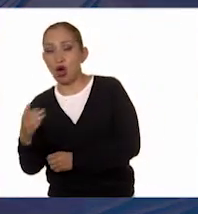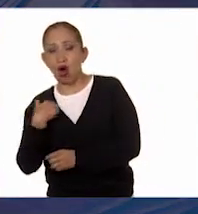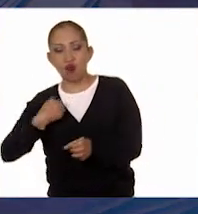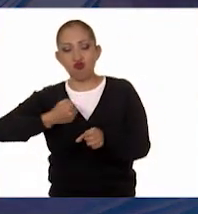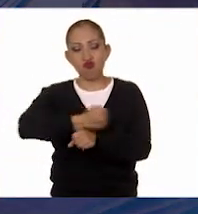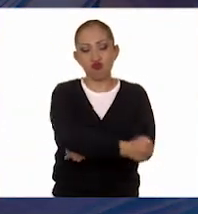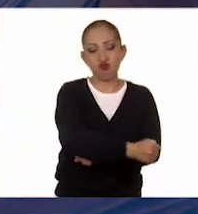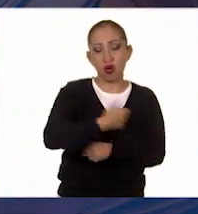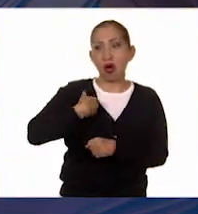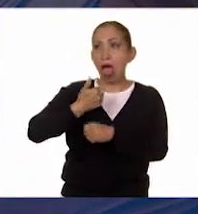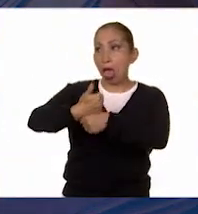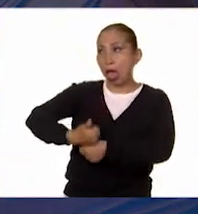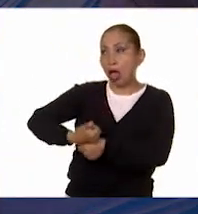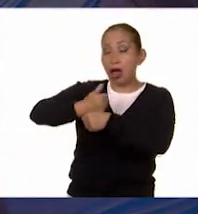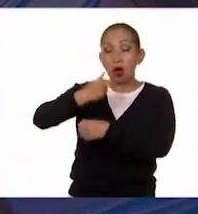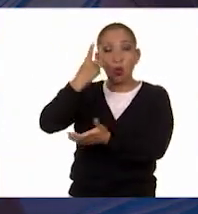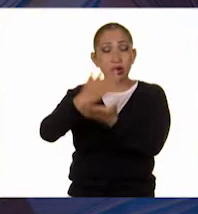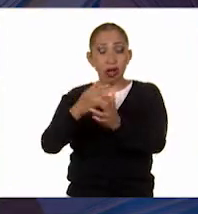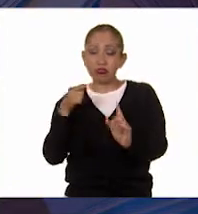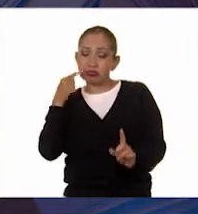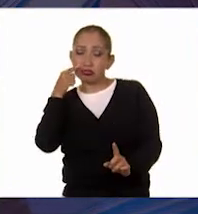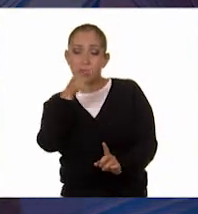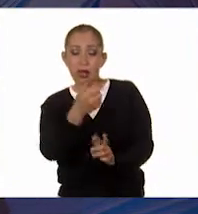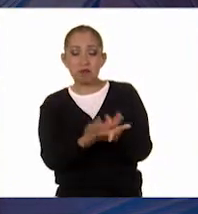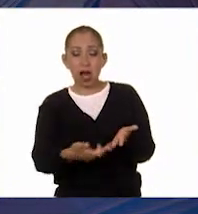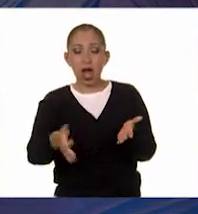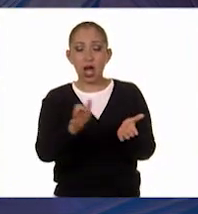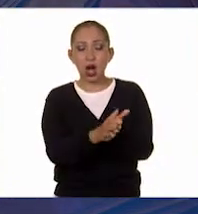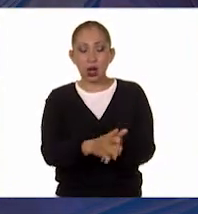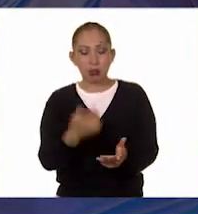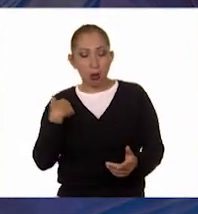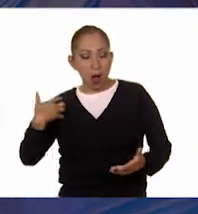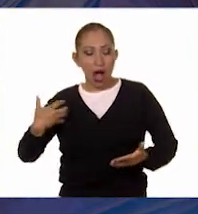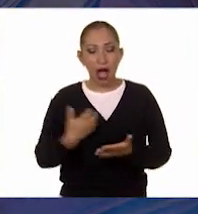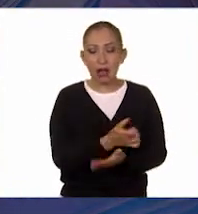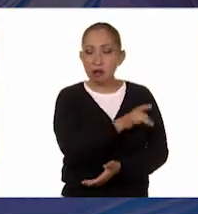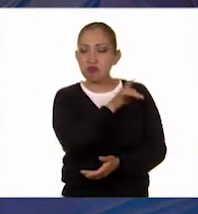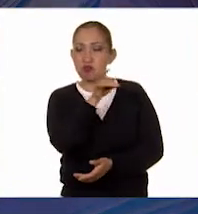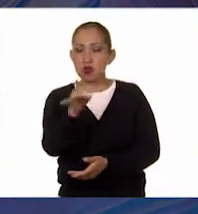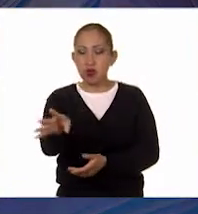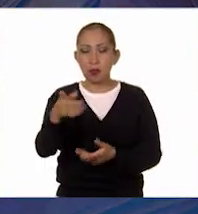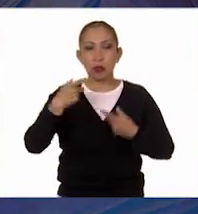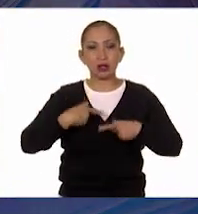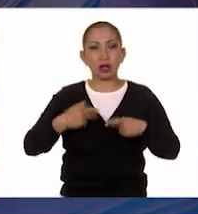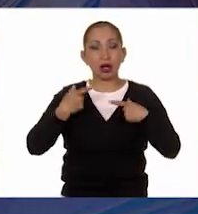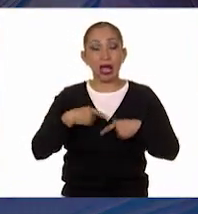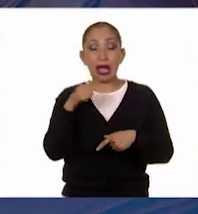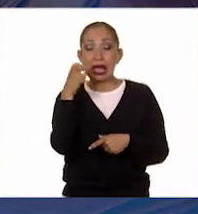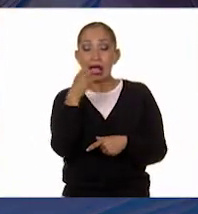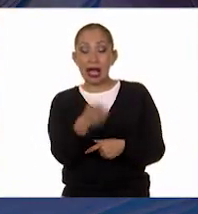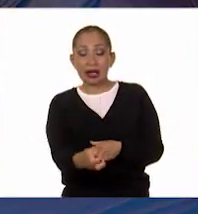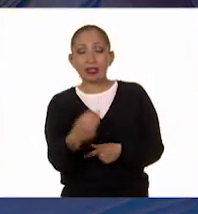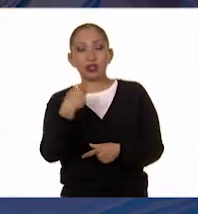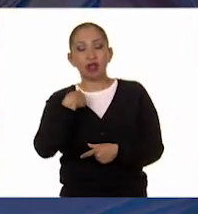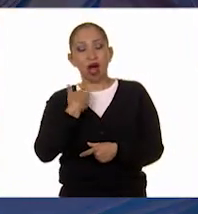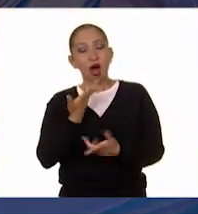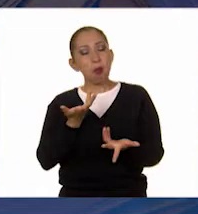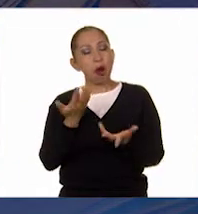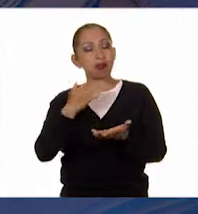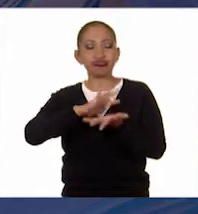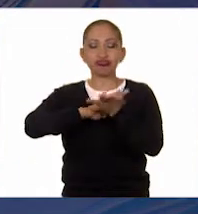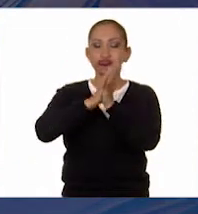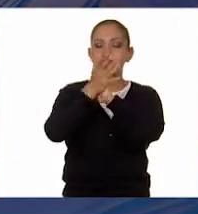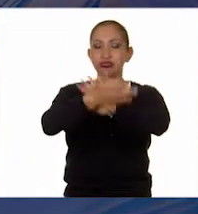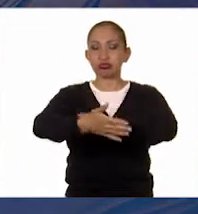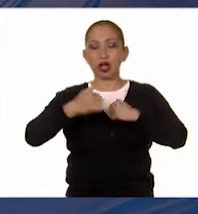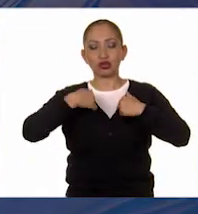verdugos. Para ti el único criterio era el valor ante el peligro y la victoria contra el enemigo. En ese instante, eras el protagonista de la